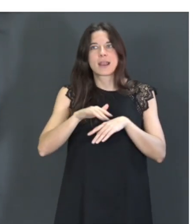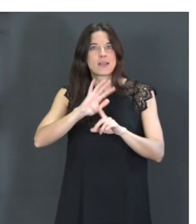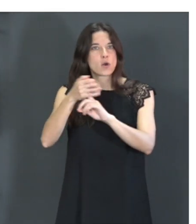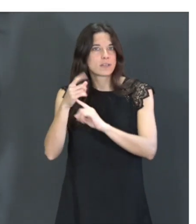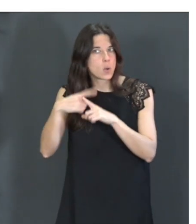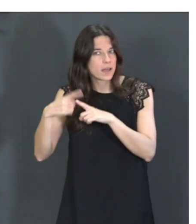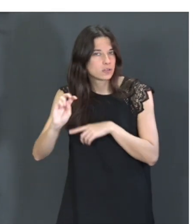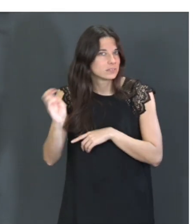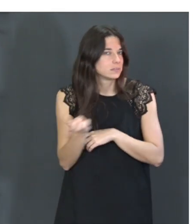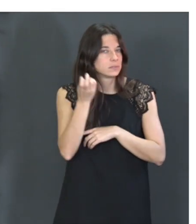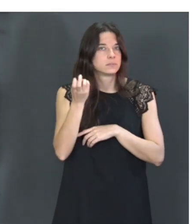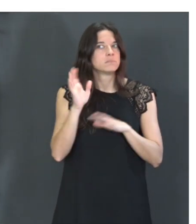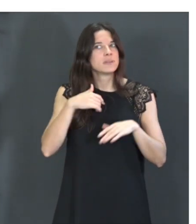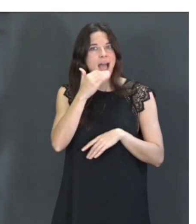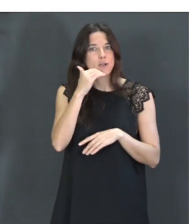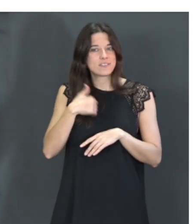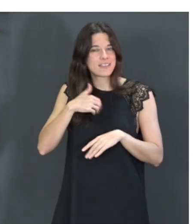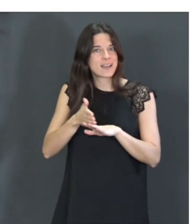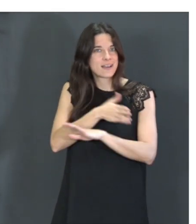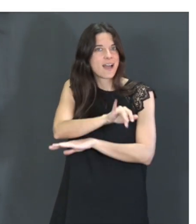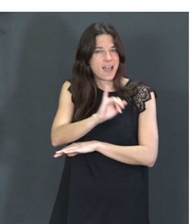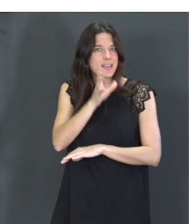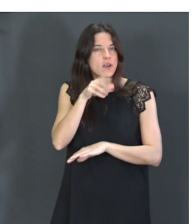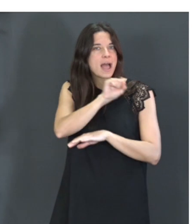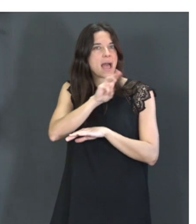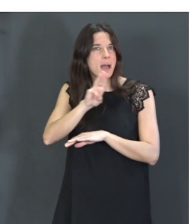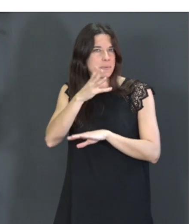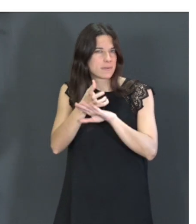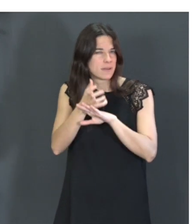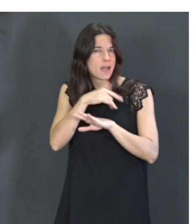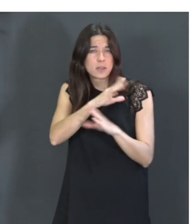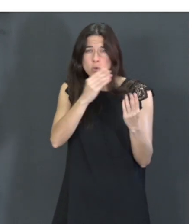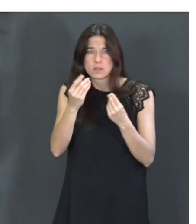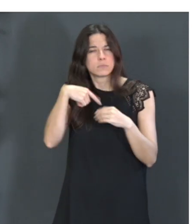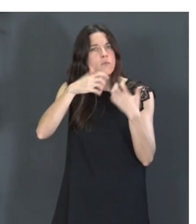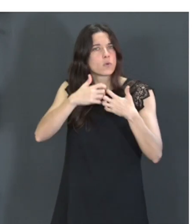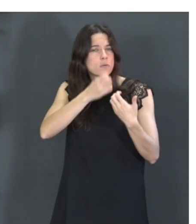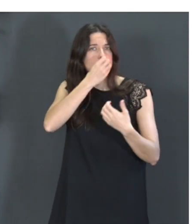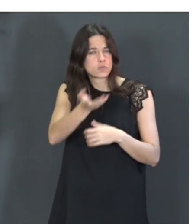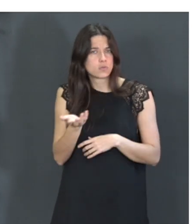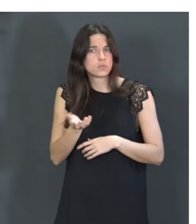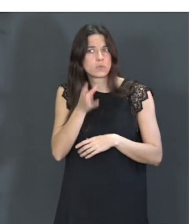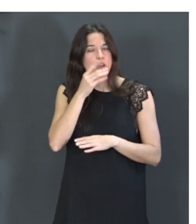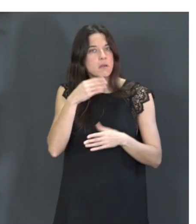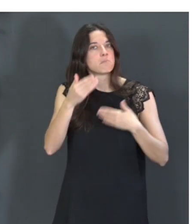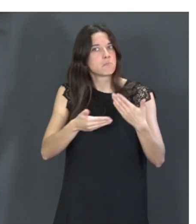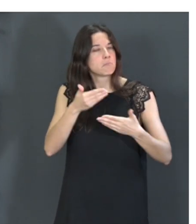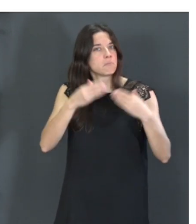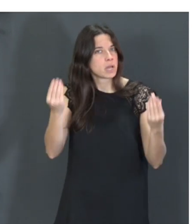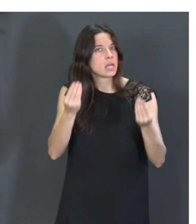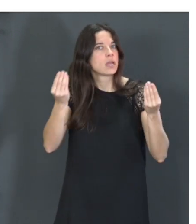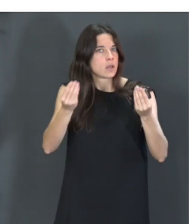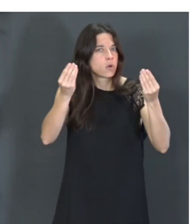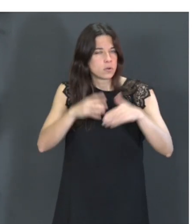objetos. Eso es algo que ya existe. O sea, hay muchas aplicaciones y funcionan muy bien, y cada vez pues lo están haciendo mejor este tipo